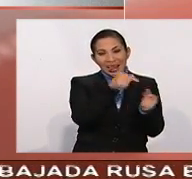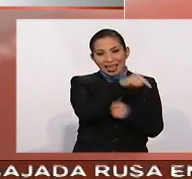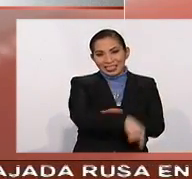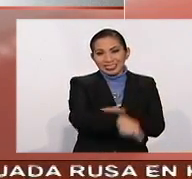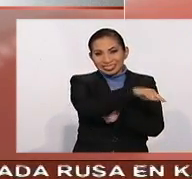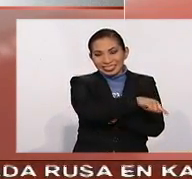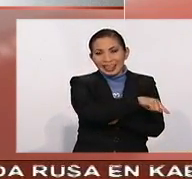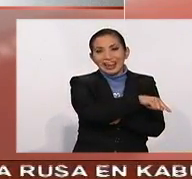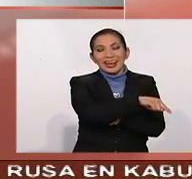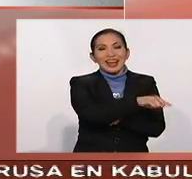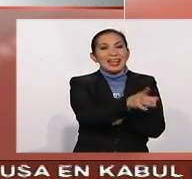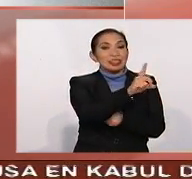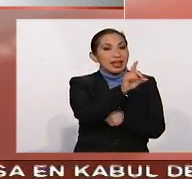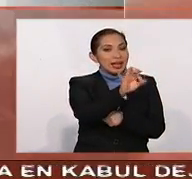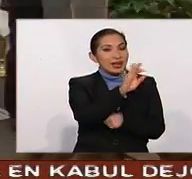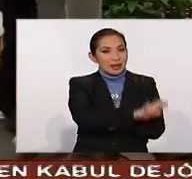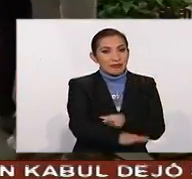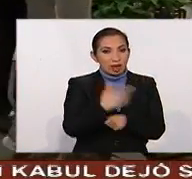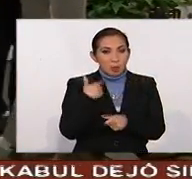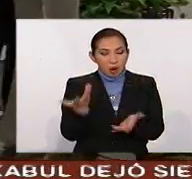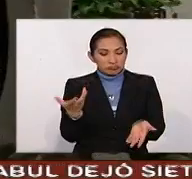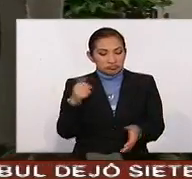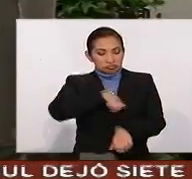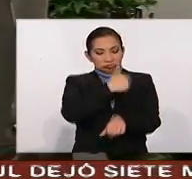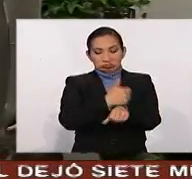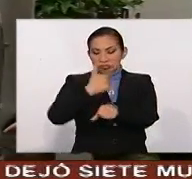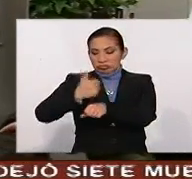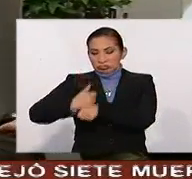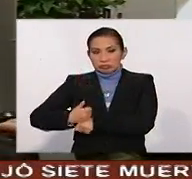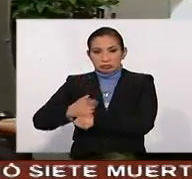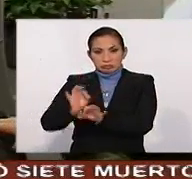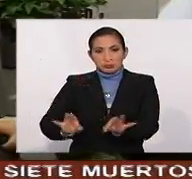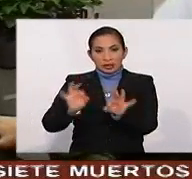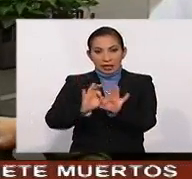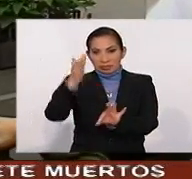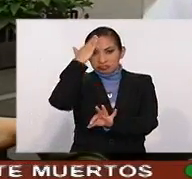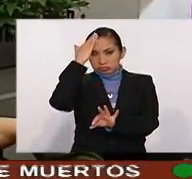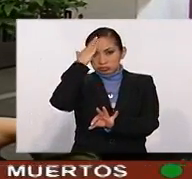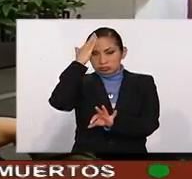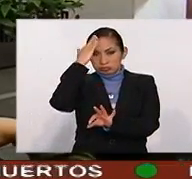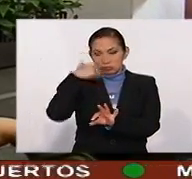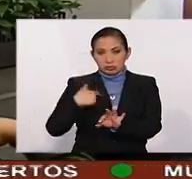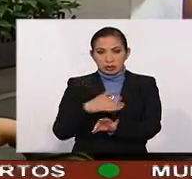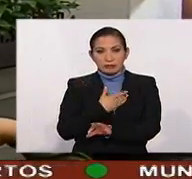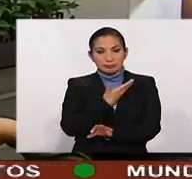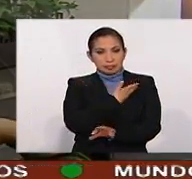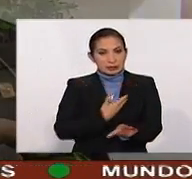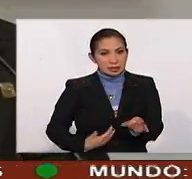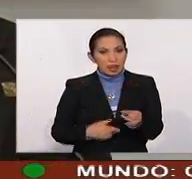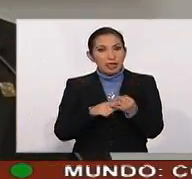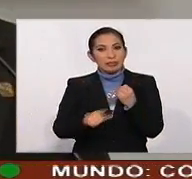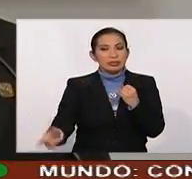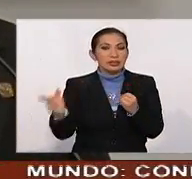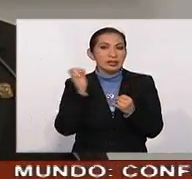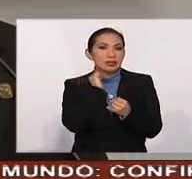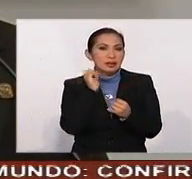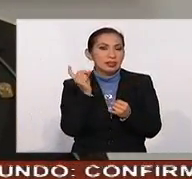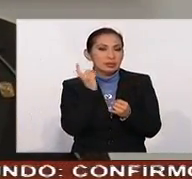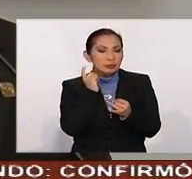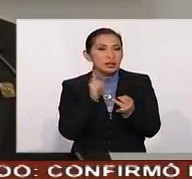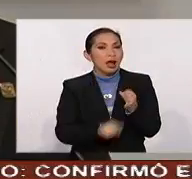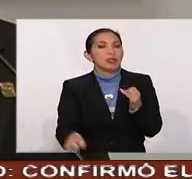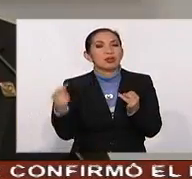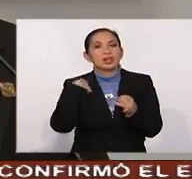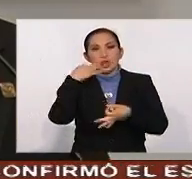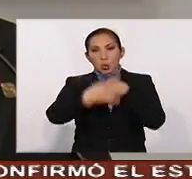sede de los poderes ha sido precisamente el garantizar el funcionamiento correcto de los poderes federales. No olvidemos que aquí